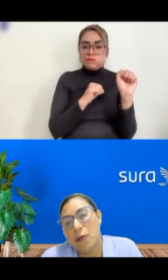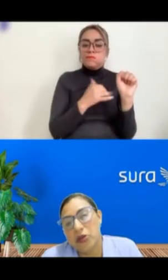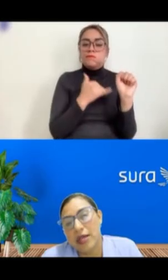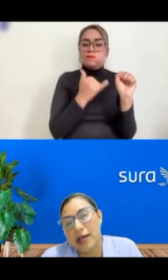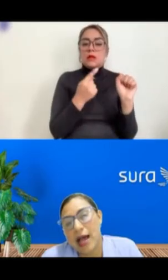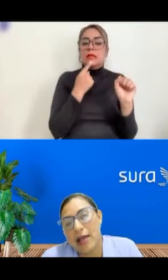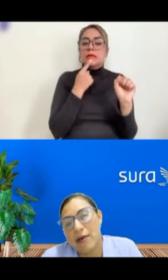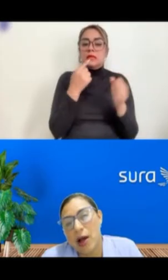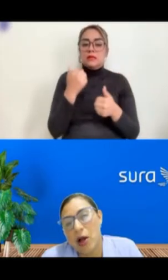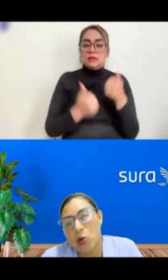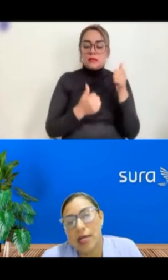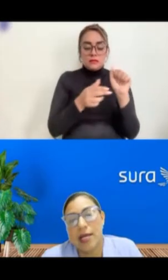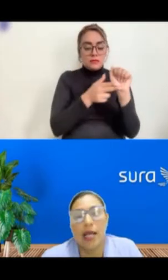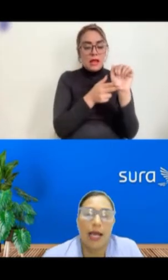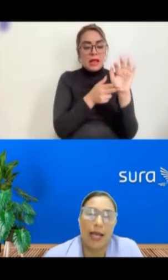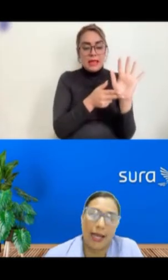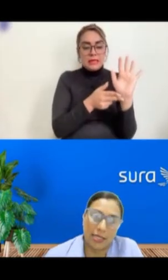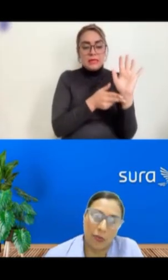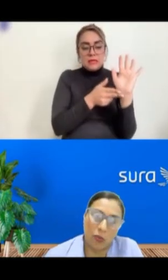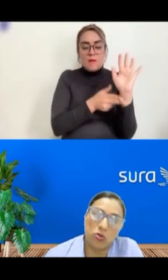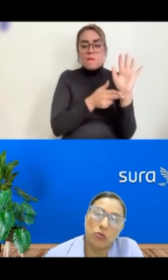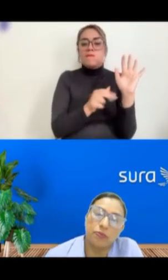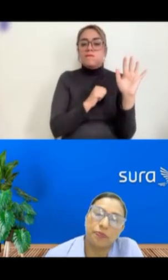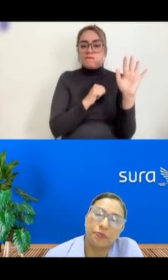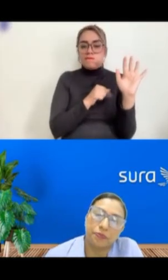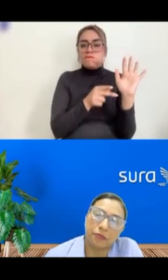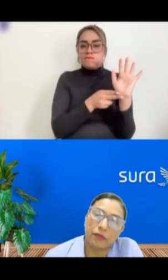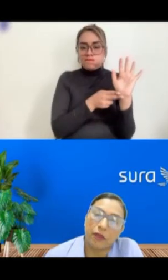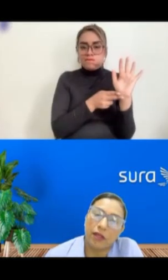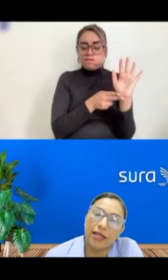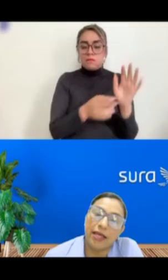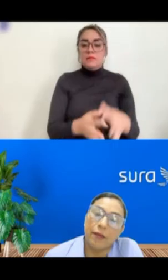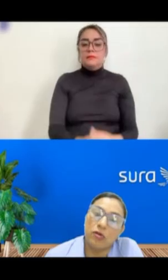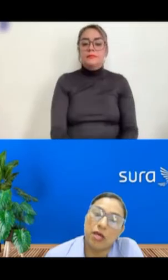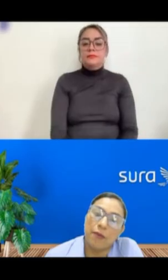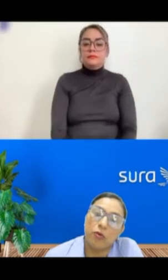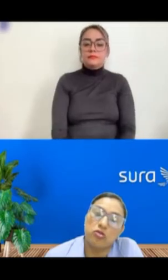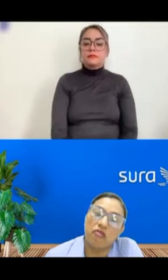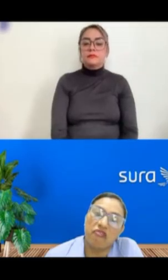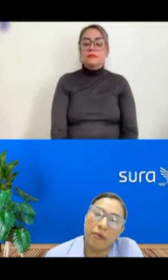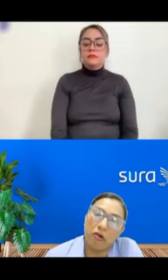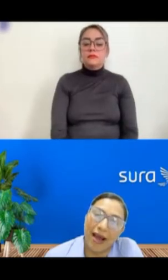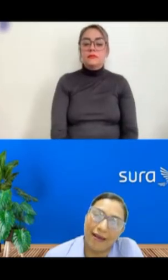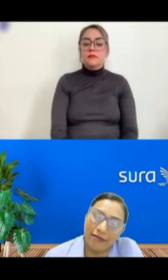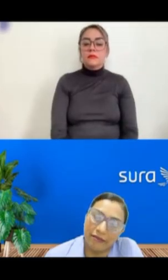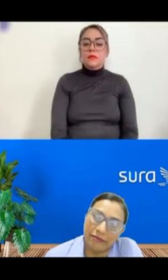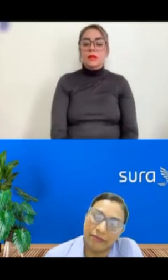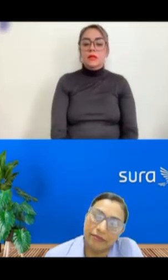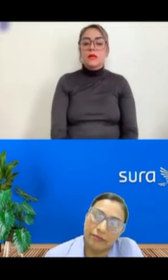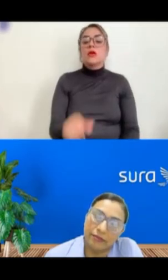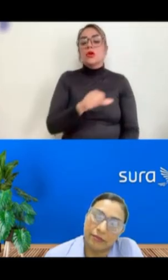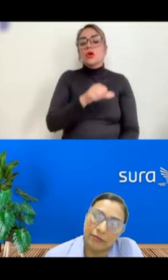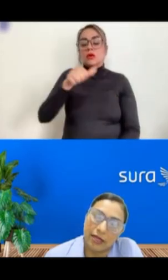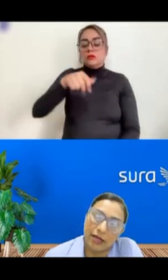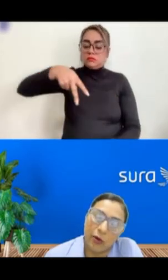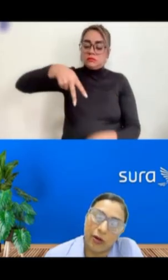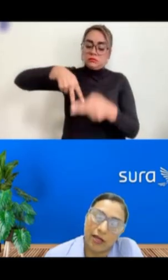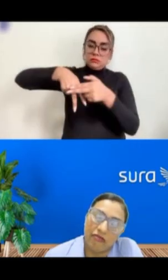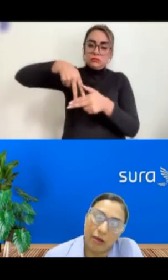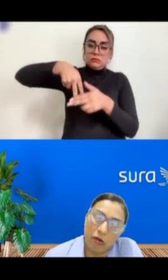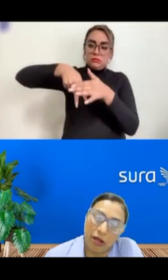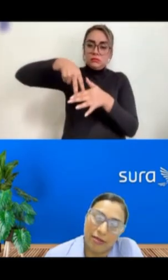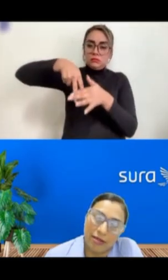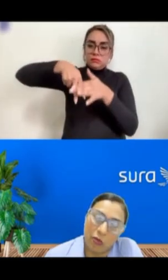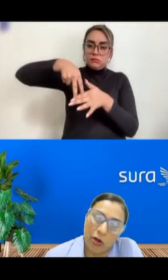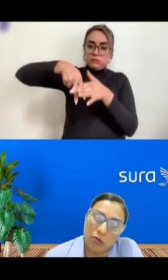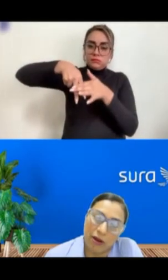decimos la muñeca, ahí vamos a conseguir ese pulso. Tenemos el pulso femoral.